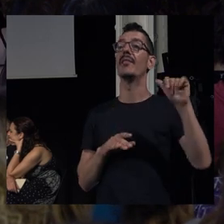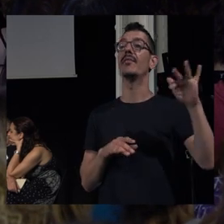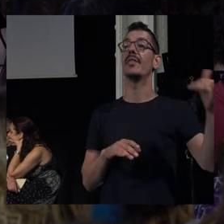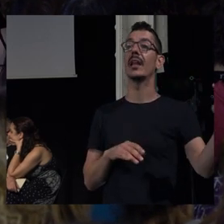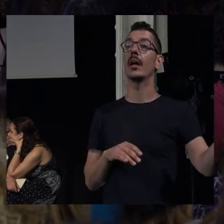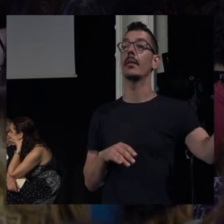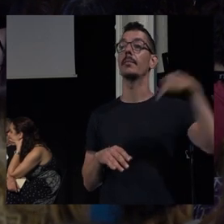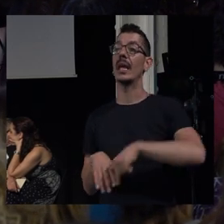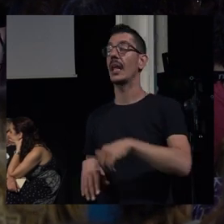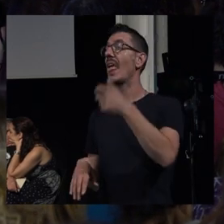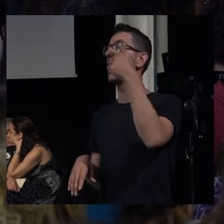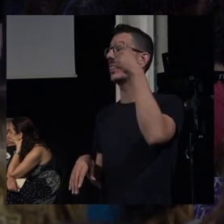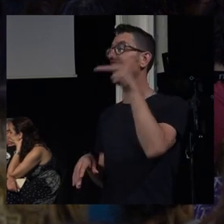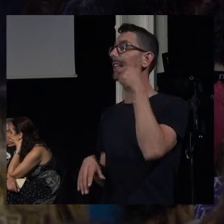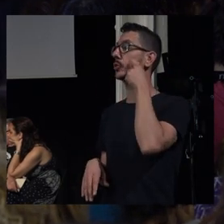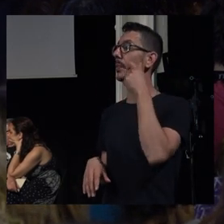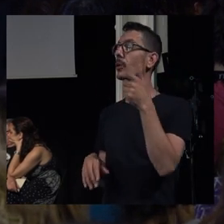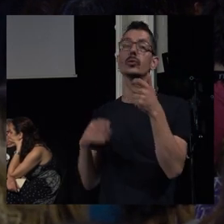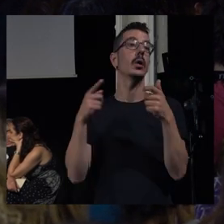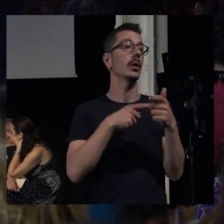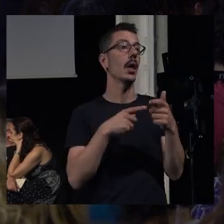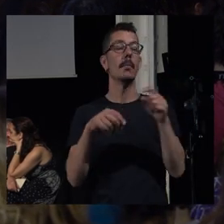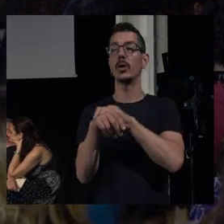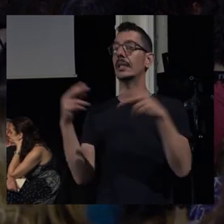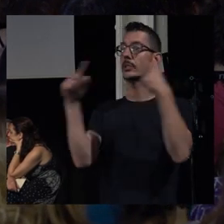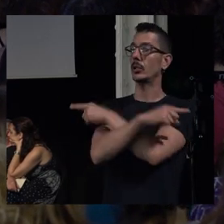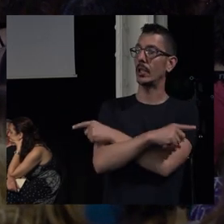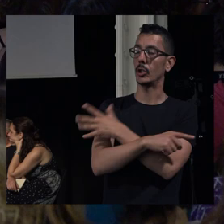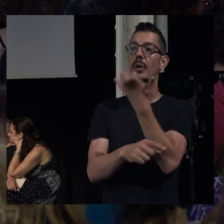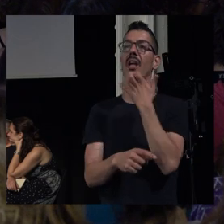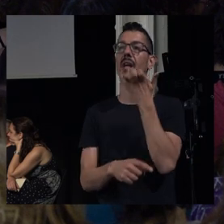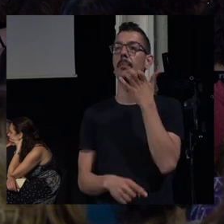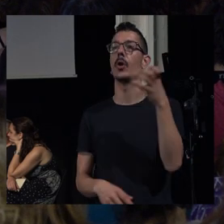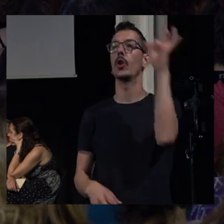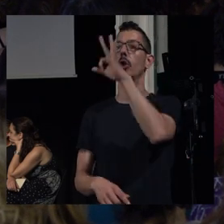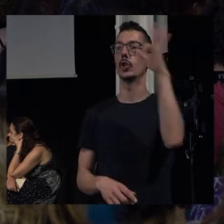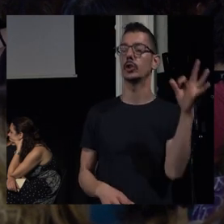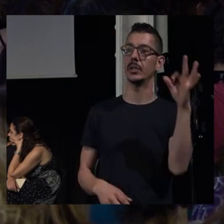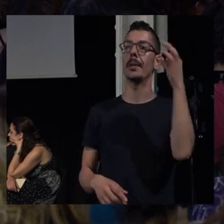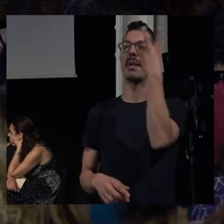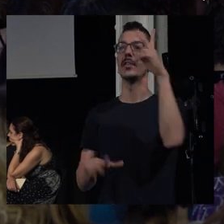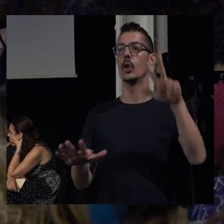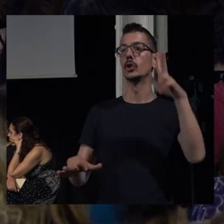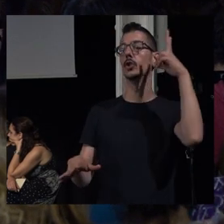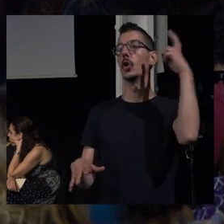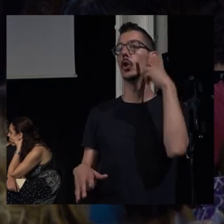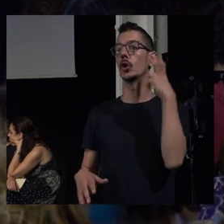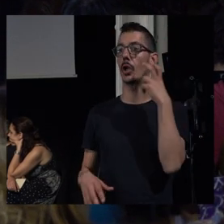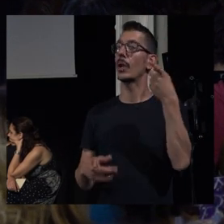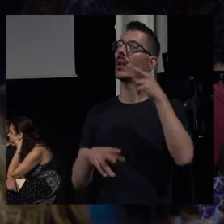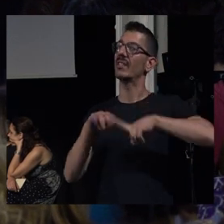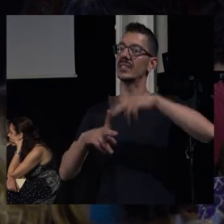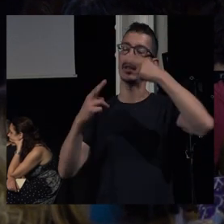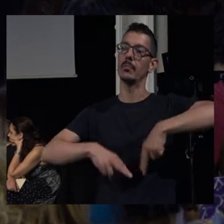derechos humanos, ¿qué generamos? Políticas contradictorias. Por ejemplo, otra anécdota. En Donosti, el 28J era una fiesta pública, con dinero